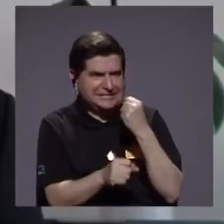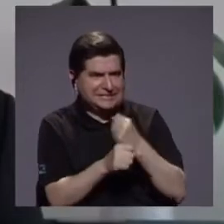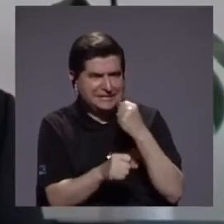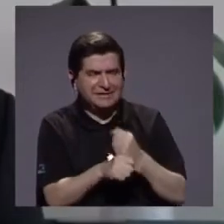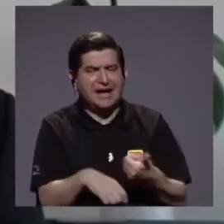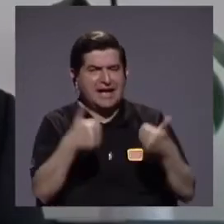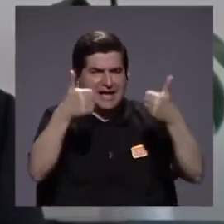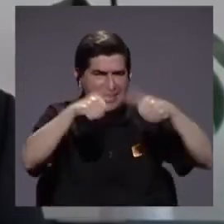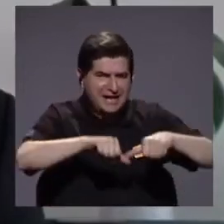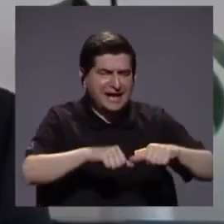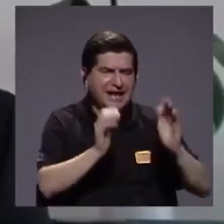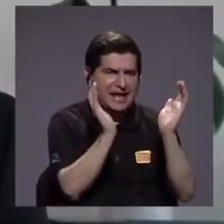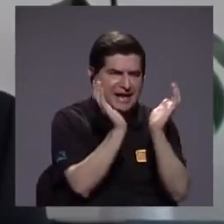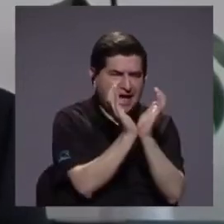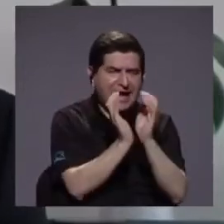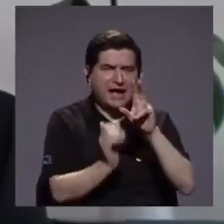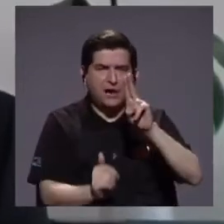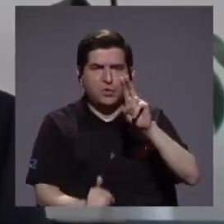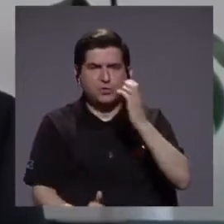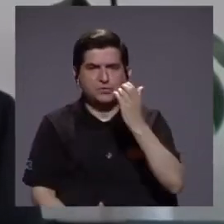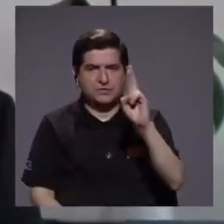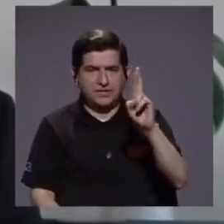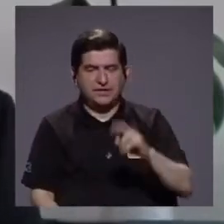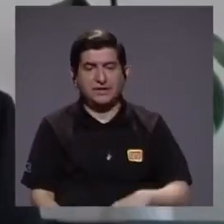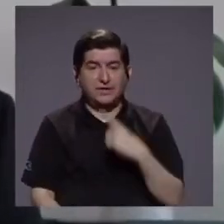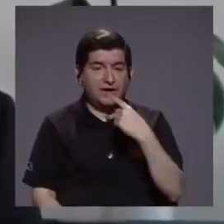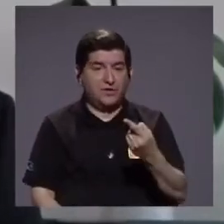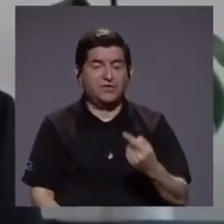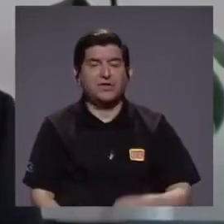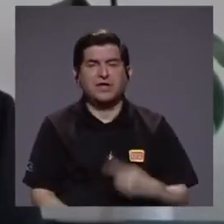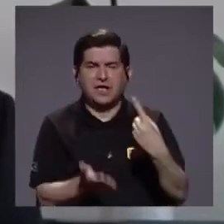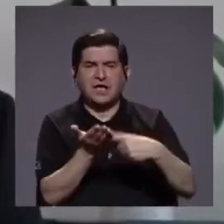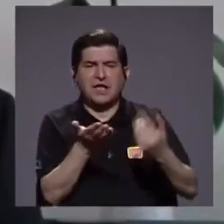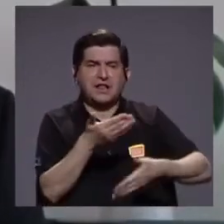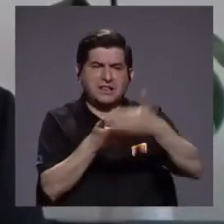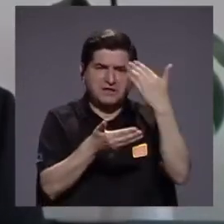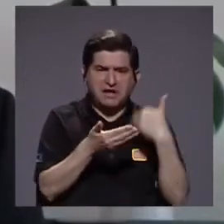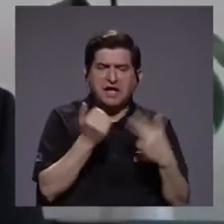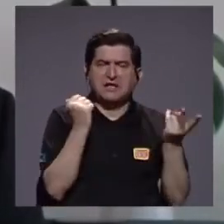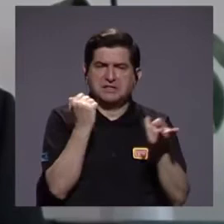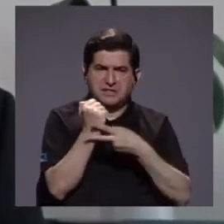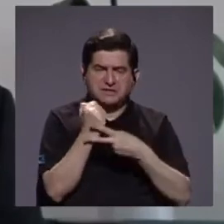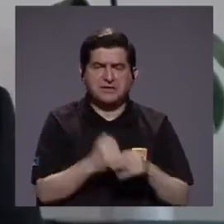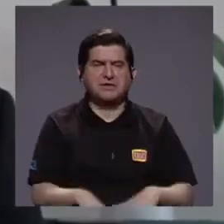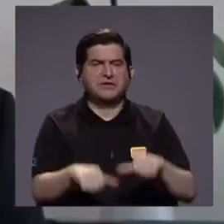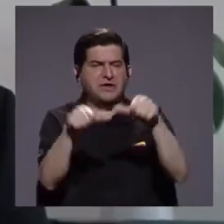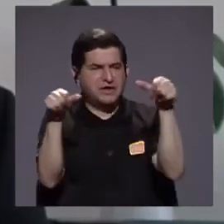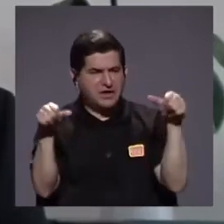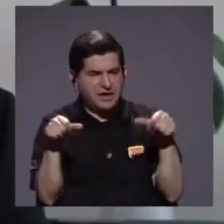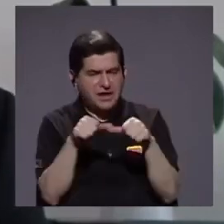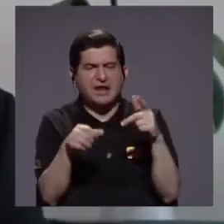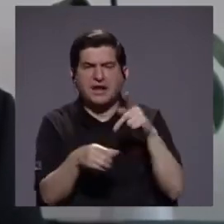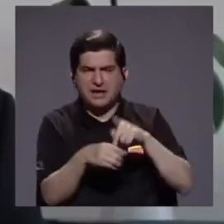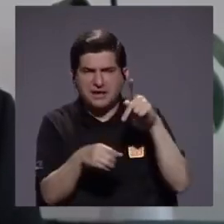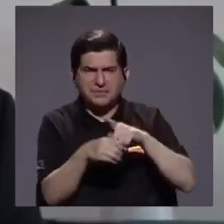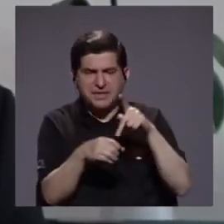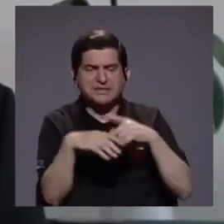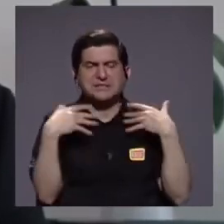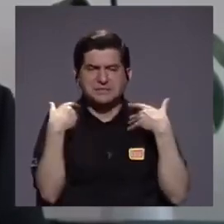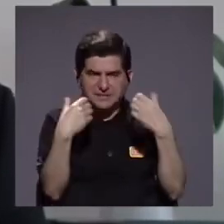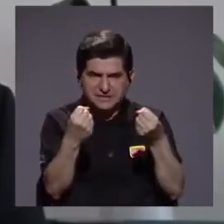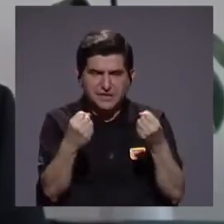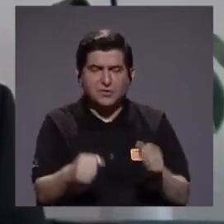el convenio Caja-UCR, y lo decía en el debate de la vez pasada, del área en donde participaba el área de la